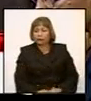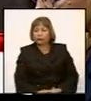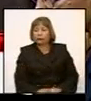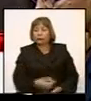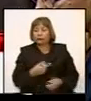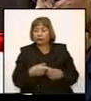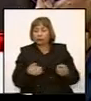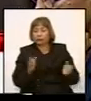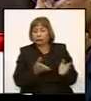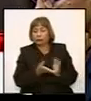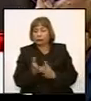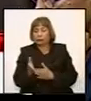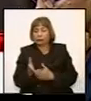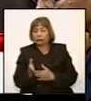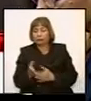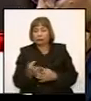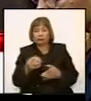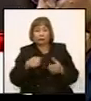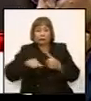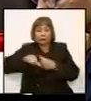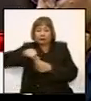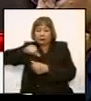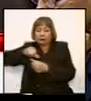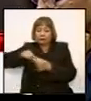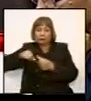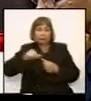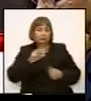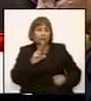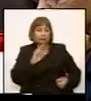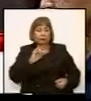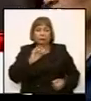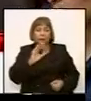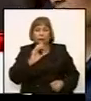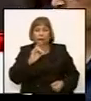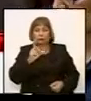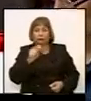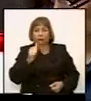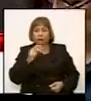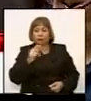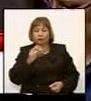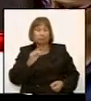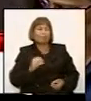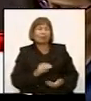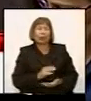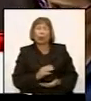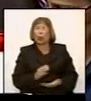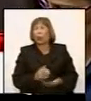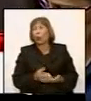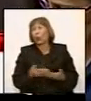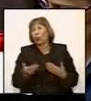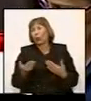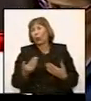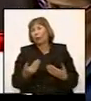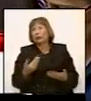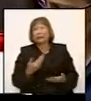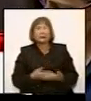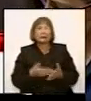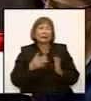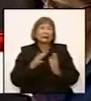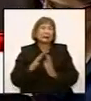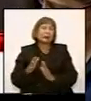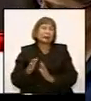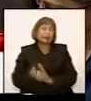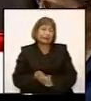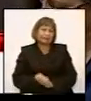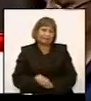va a ser de otra manera vinculante, prácticamente nos generaría problemas. En esto pues estaría dejando de lado